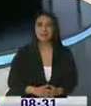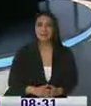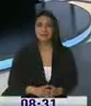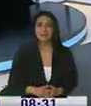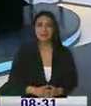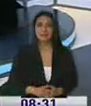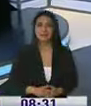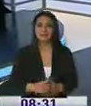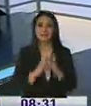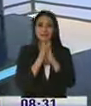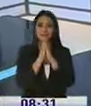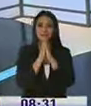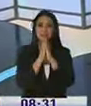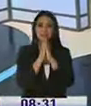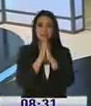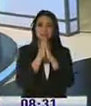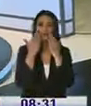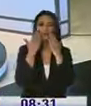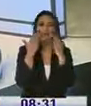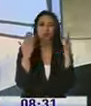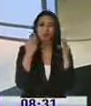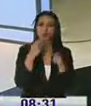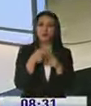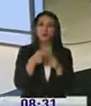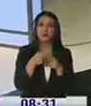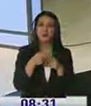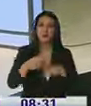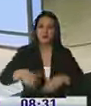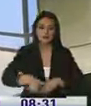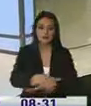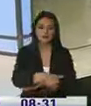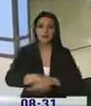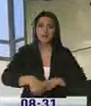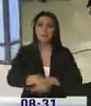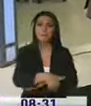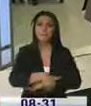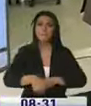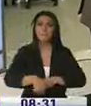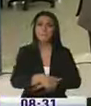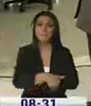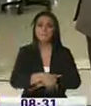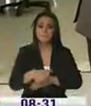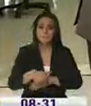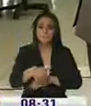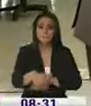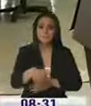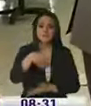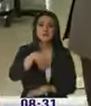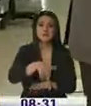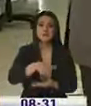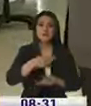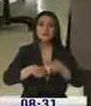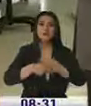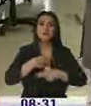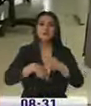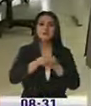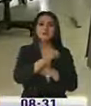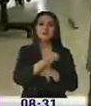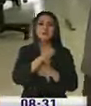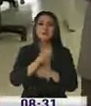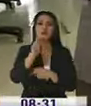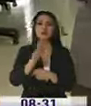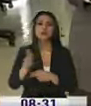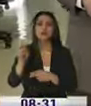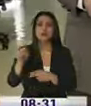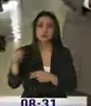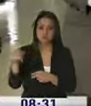yo quiero hacer un llamado. No me acuerdo cómo se llama la calle que está al lado del Centro Comercial Naciones Unidas. La que tú llegas de las